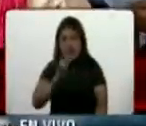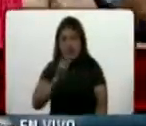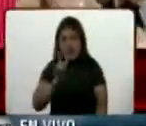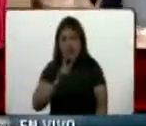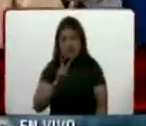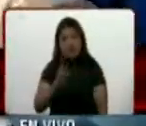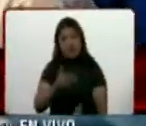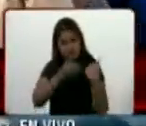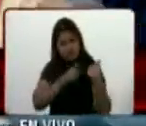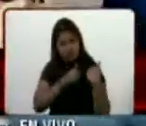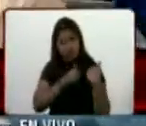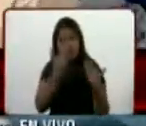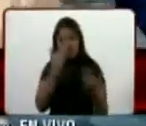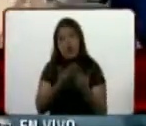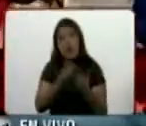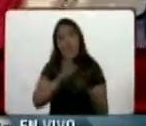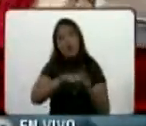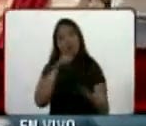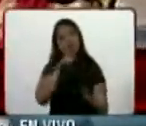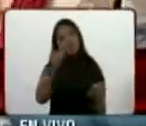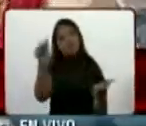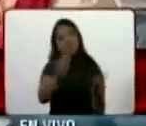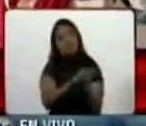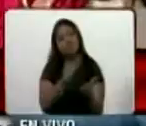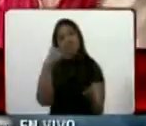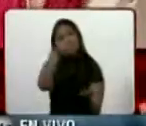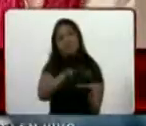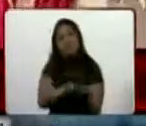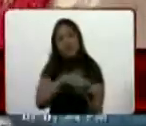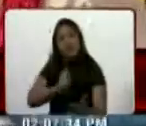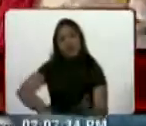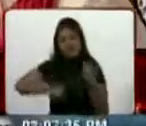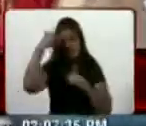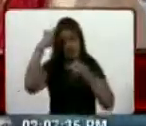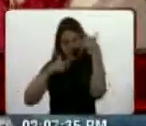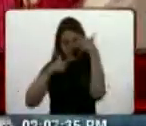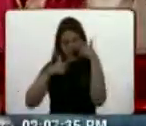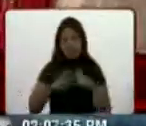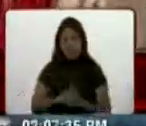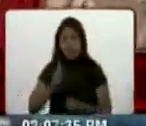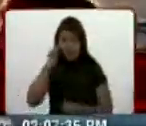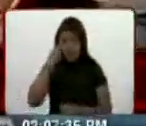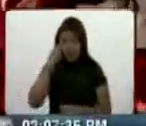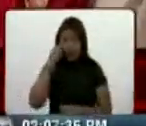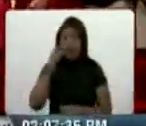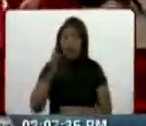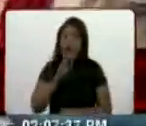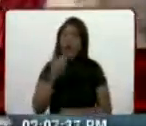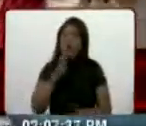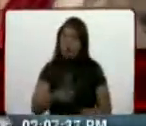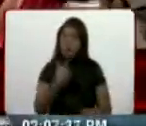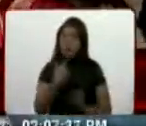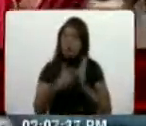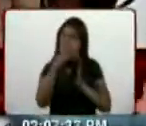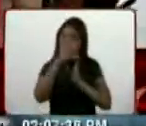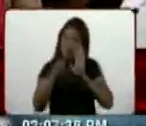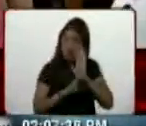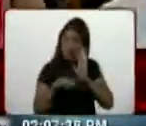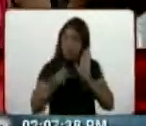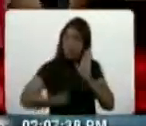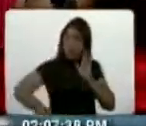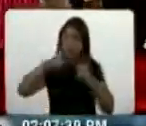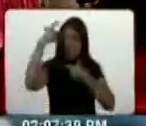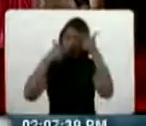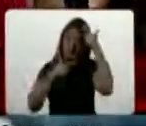encargada ante la ausencia del presidente de la República, Hugo Chávez. Recordemos que sí lo establece la Constitución y el presidente Hugo Chávez